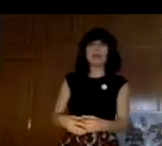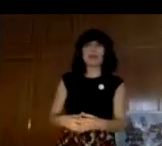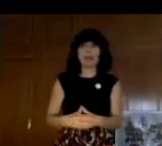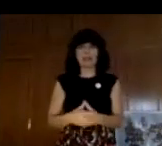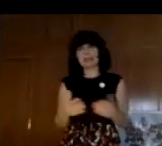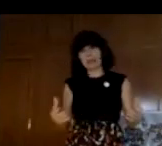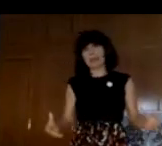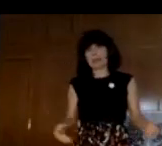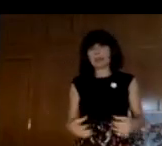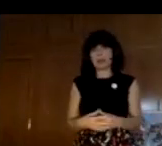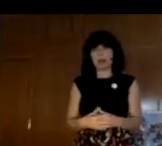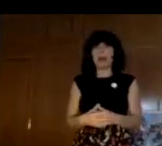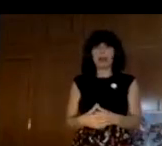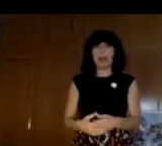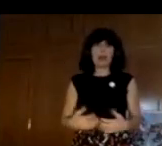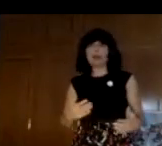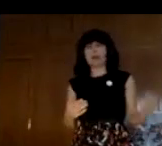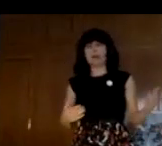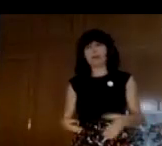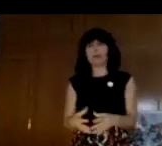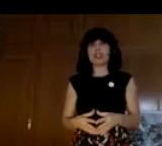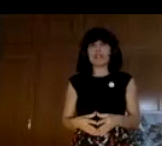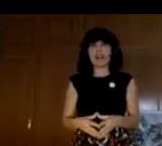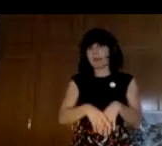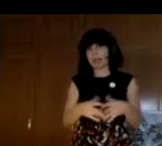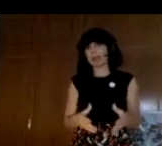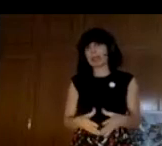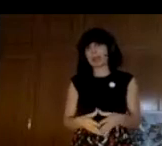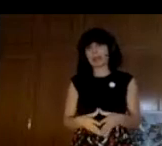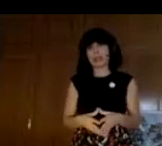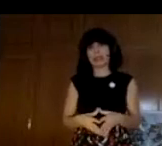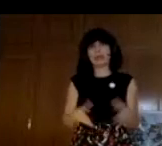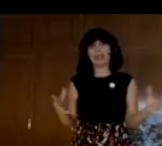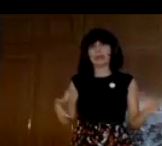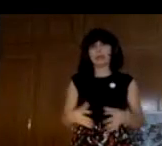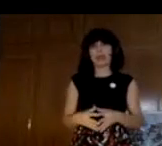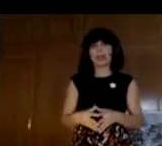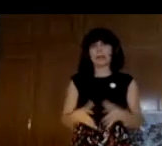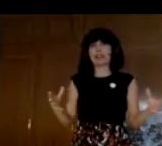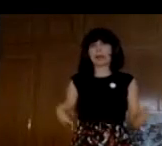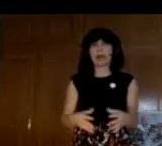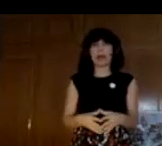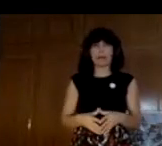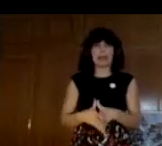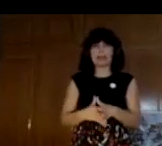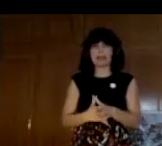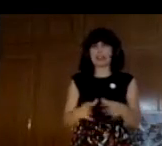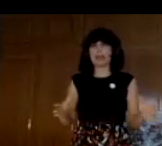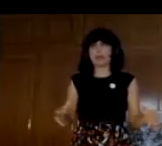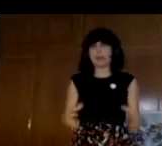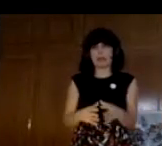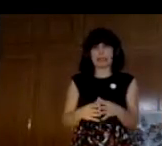poco para que te sigan queriendo igual, pero como muchos se enfadan, pero no dejan de votarte, ¿no? Ahí tenemos al PSOE, al PP, que es que